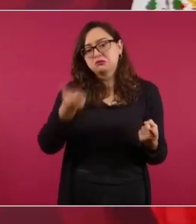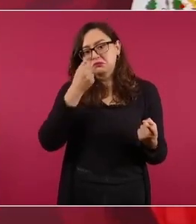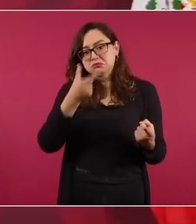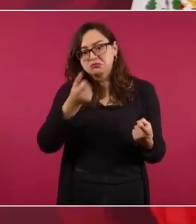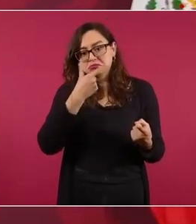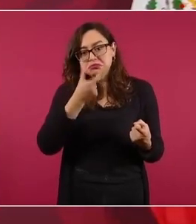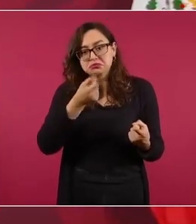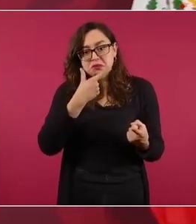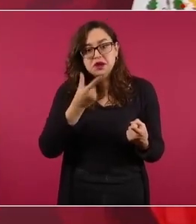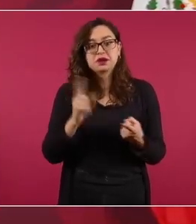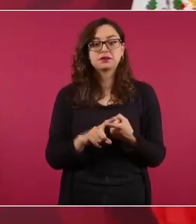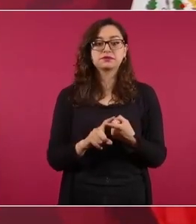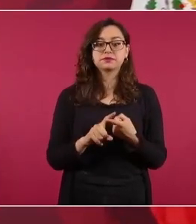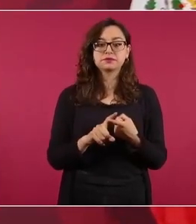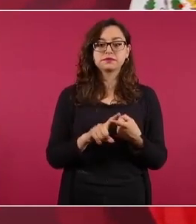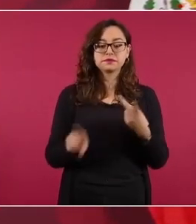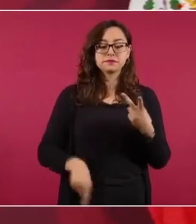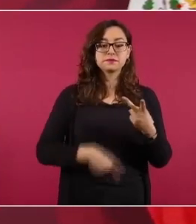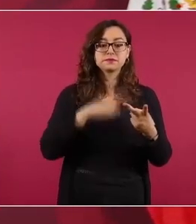para